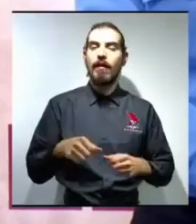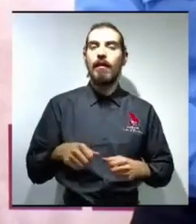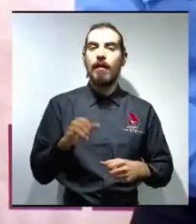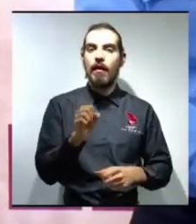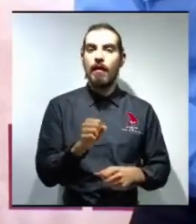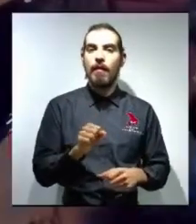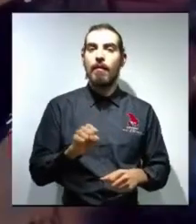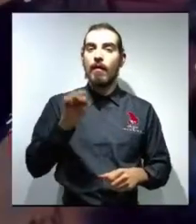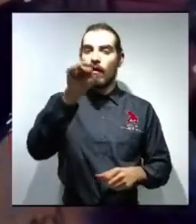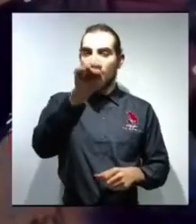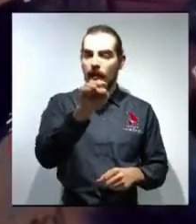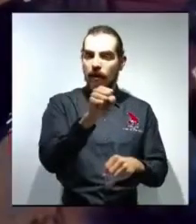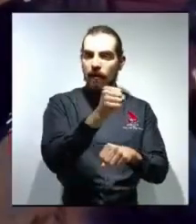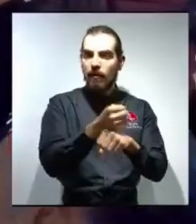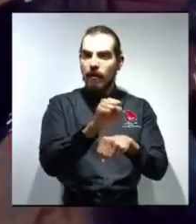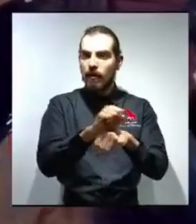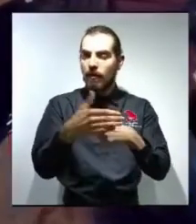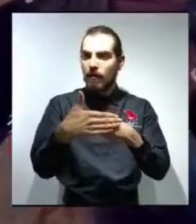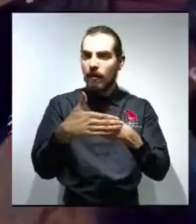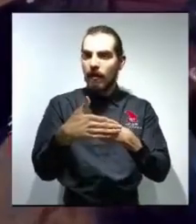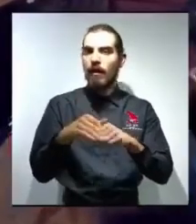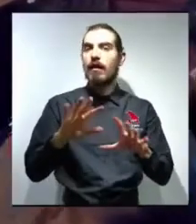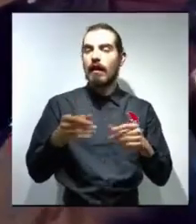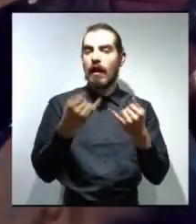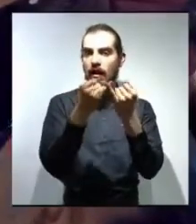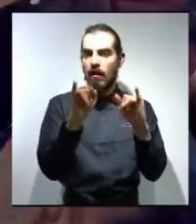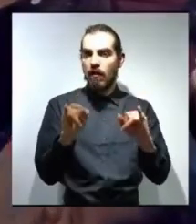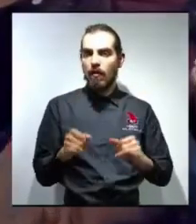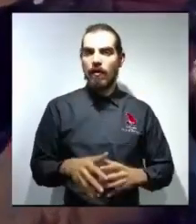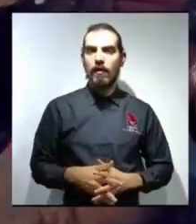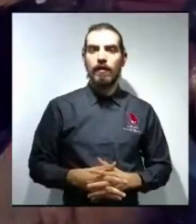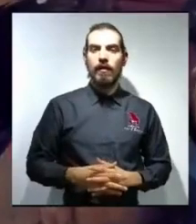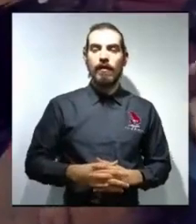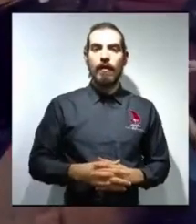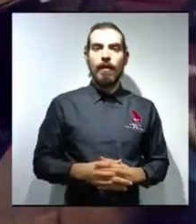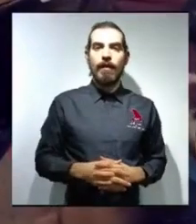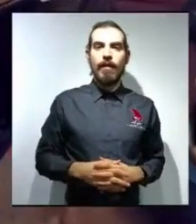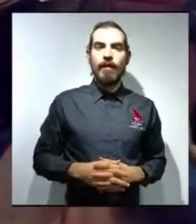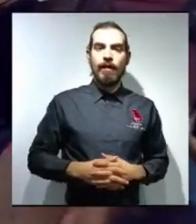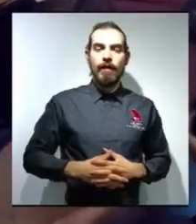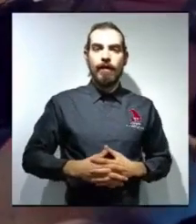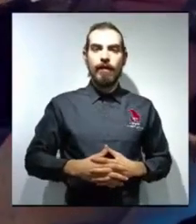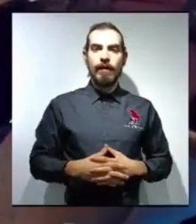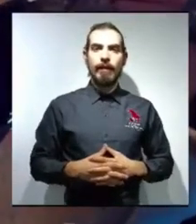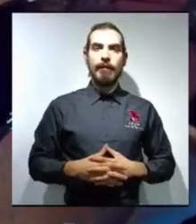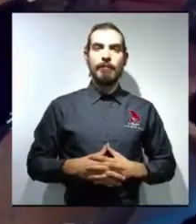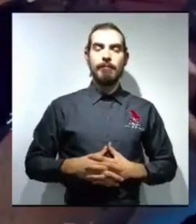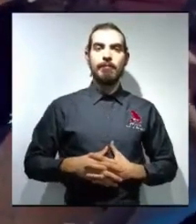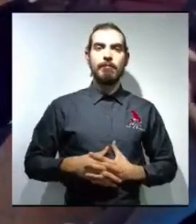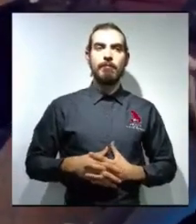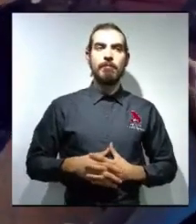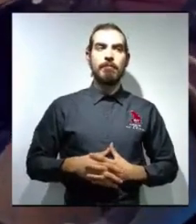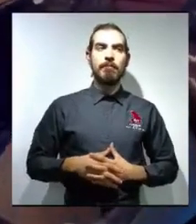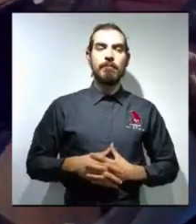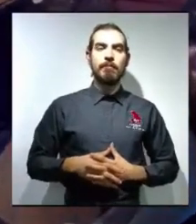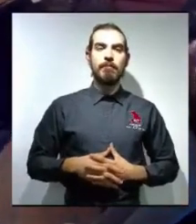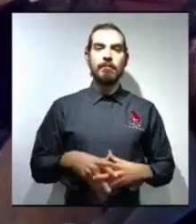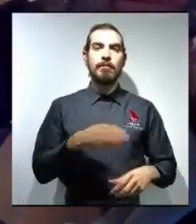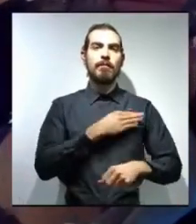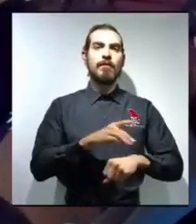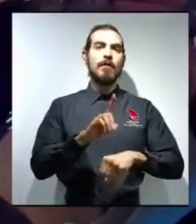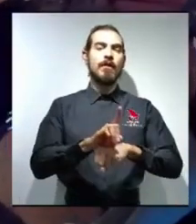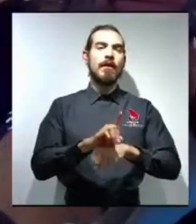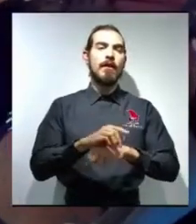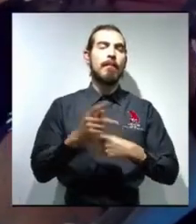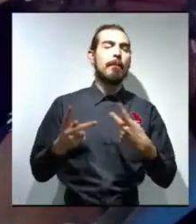formalmente. Una última pregunta, de este lado por Multimedios. Buenos días, preguntarles sobre cómo les fue